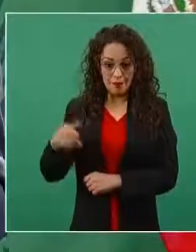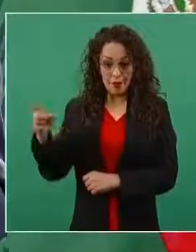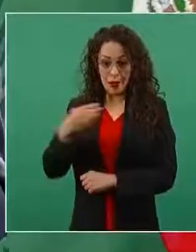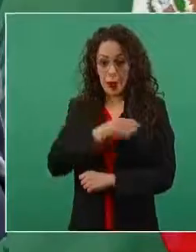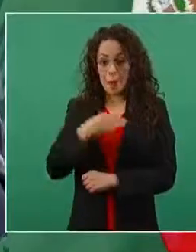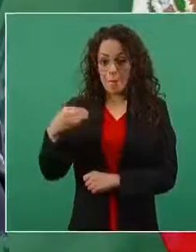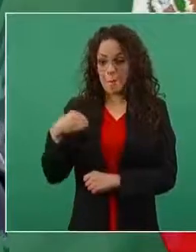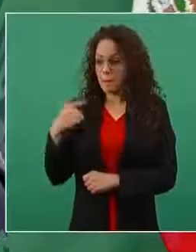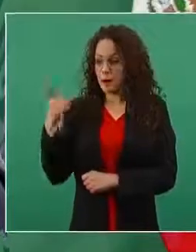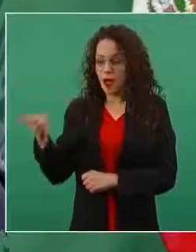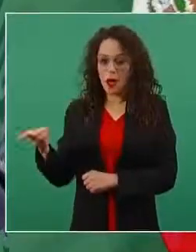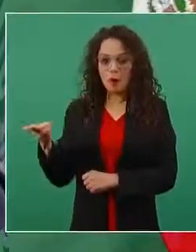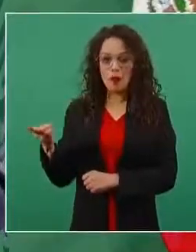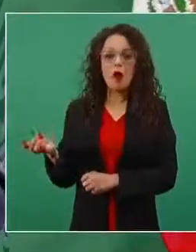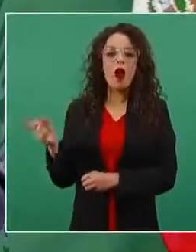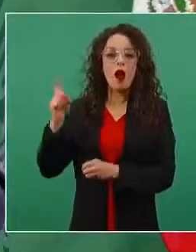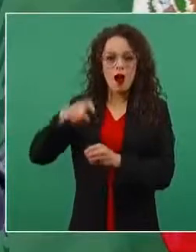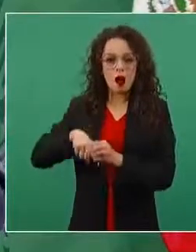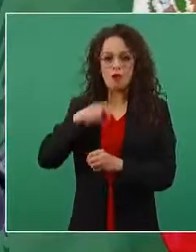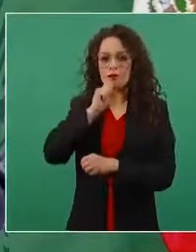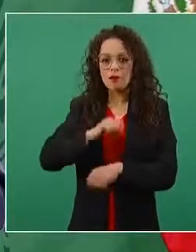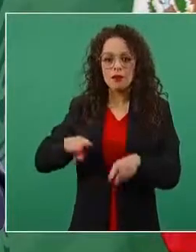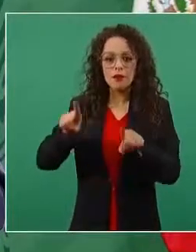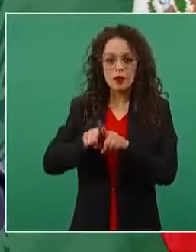Administración de Iberdrola.